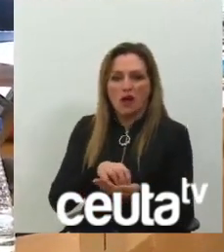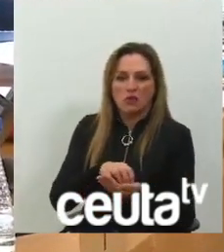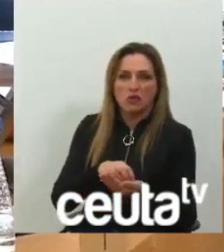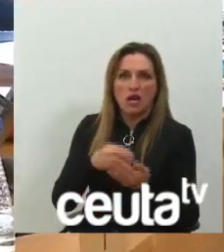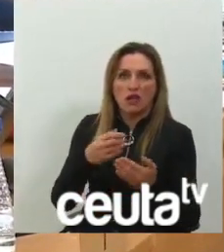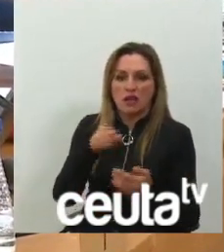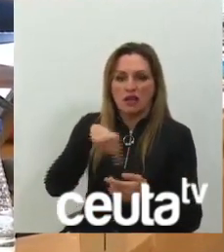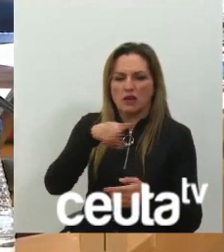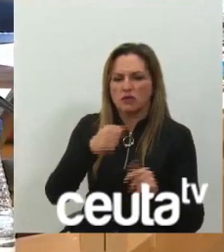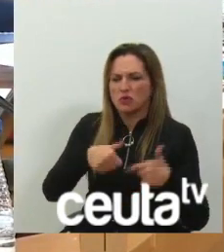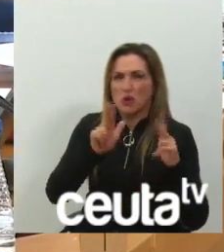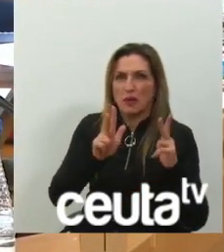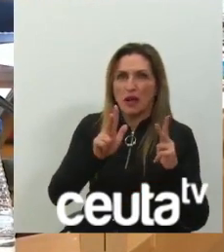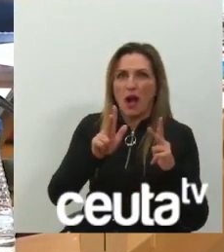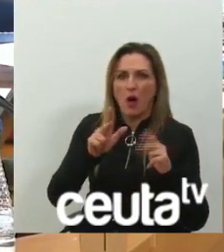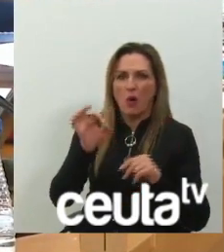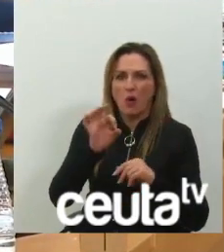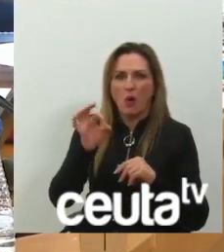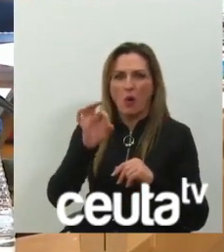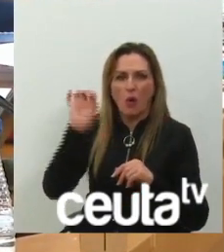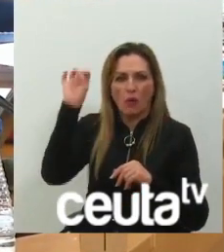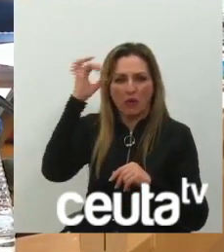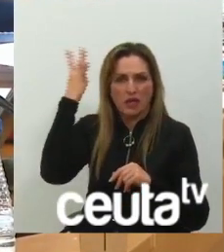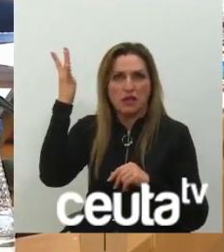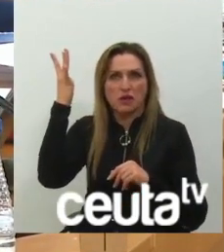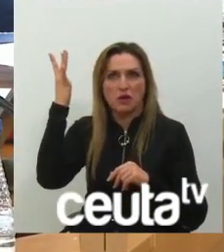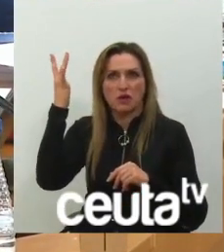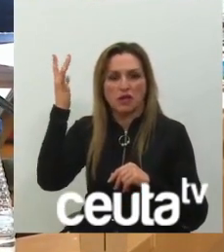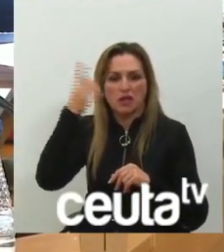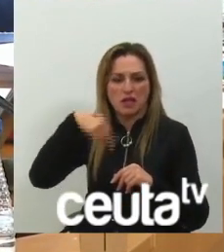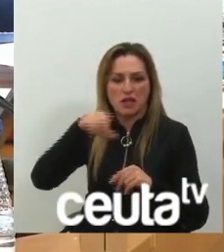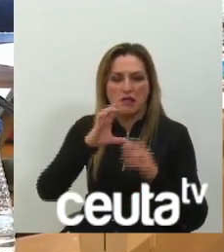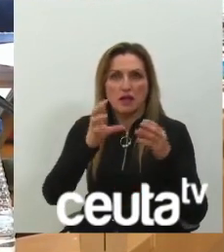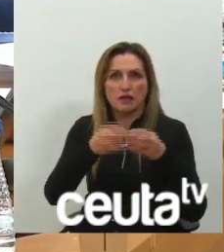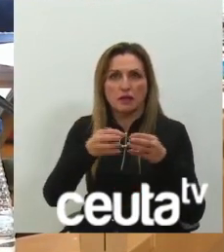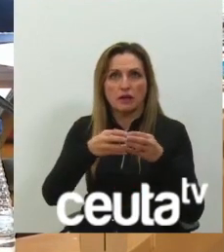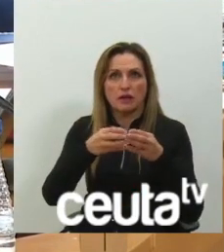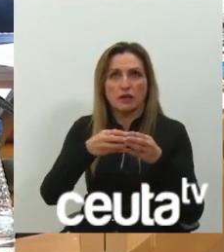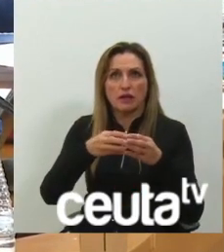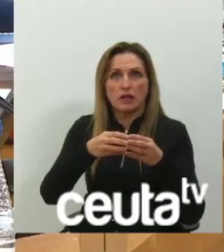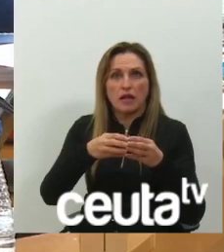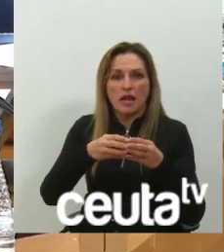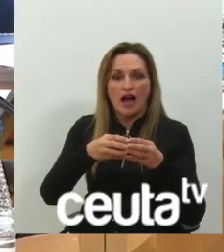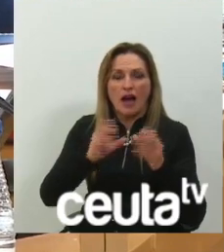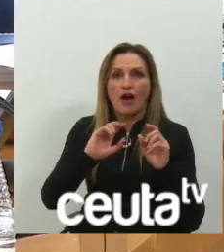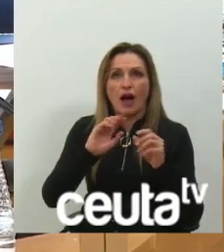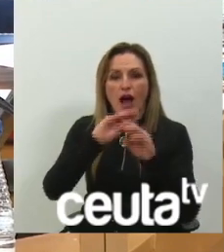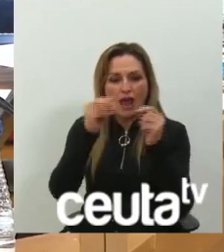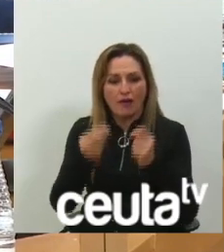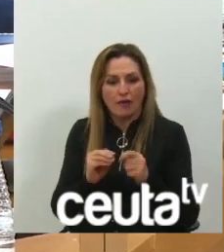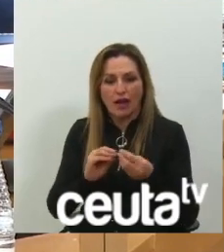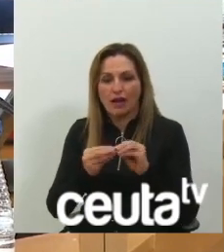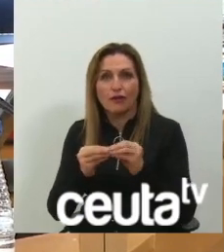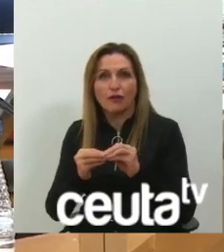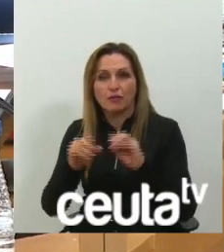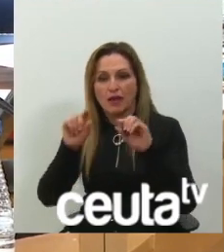que son moldes que no tenemos ideología que hay que ubicarse bueno donde no estamos ubicados es en su forma de hacer política eso tenemos lo claro es la de